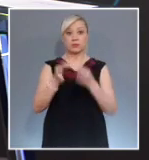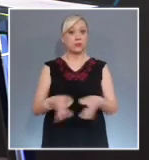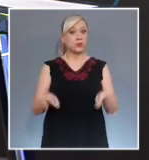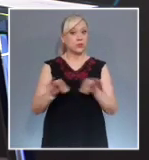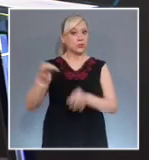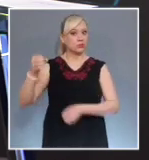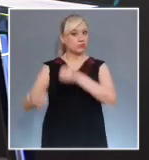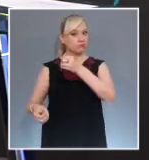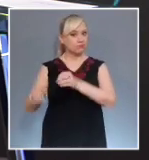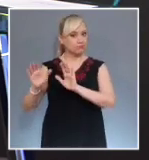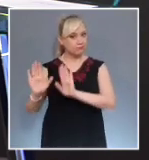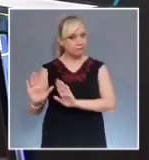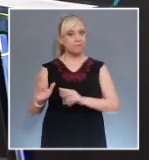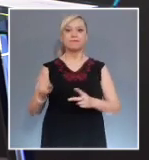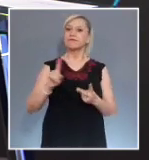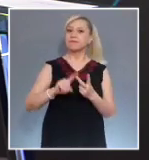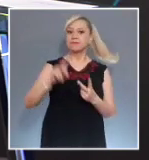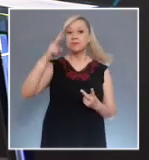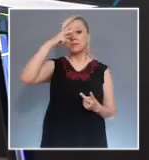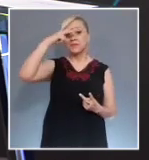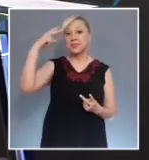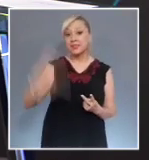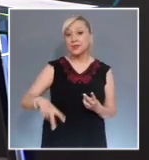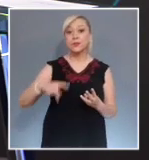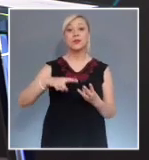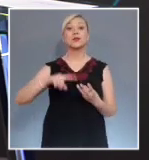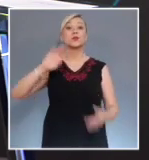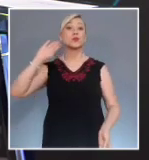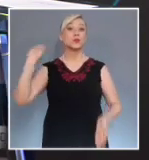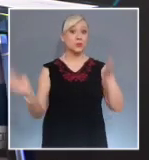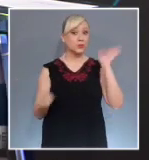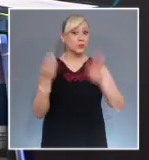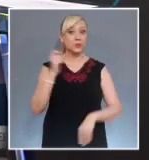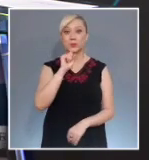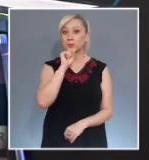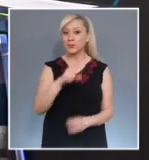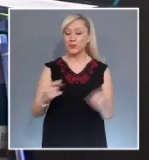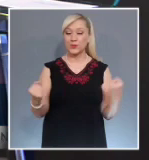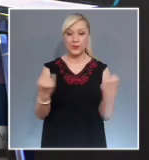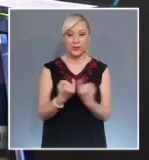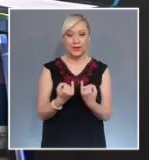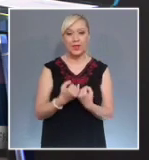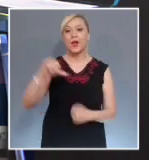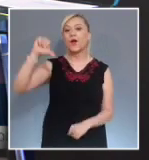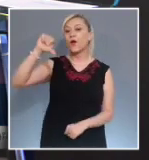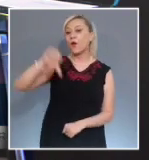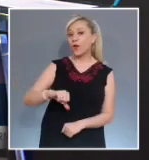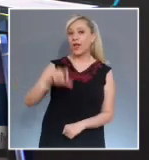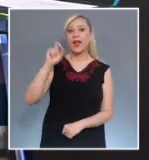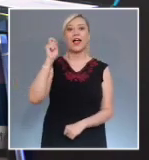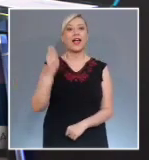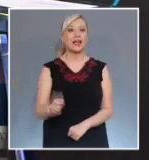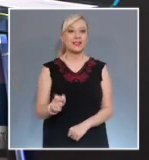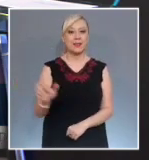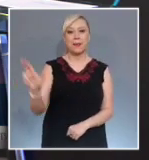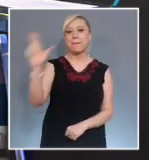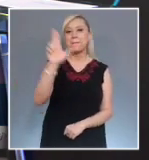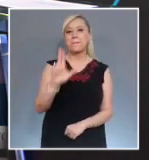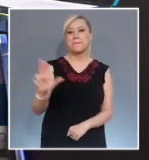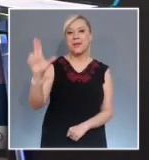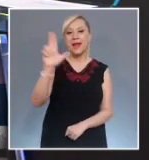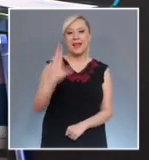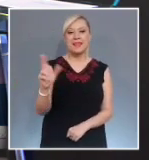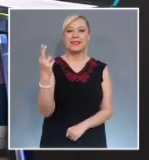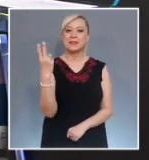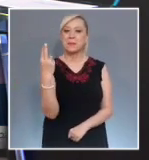a la más relevante de México y de todo el mundo hoy que llegamos ya al martes martes 25